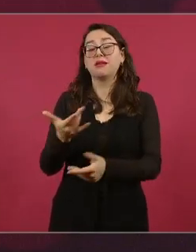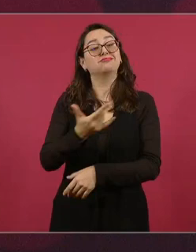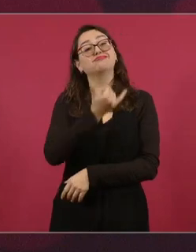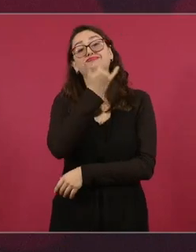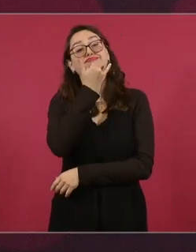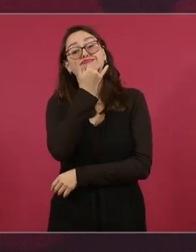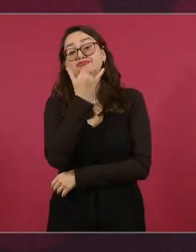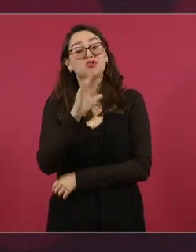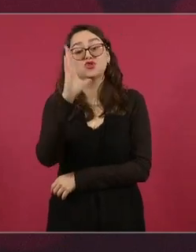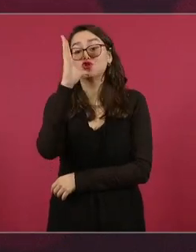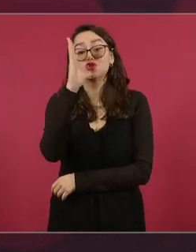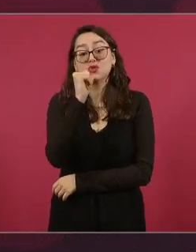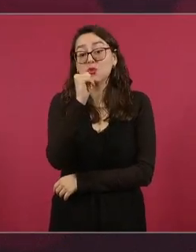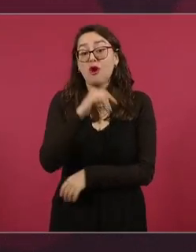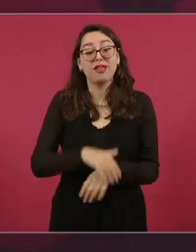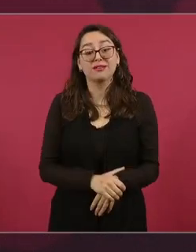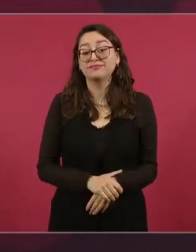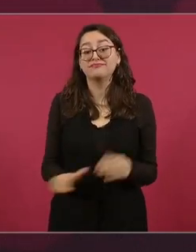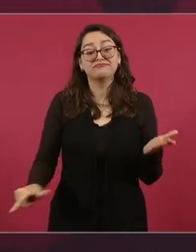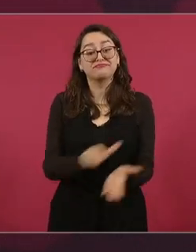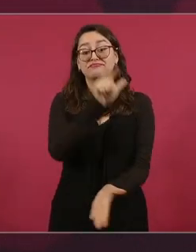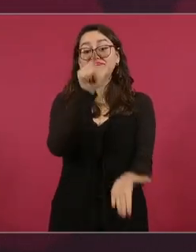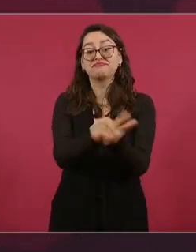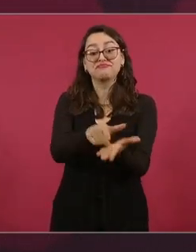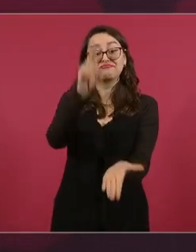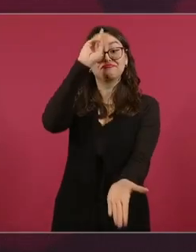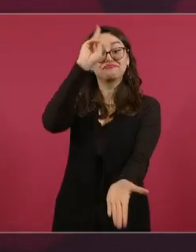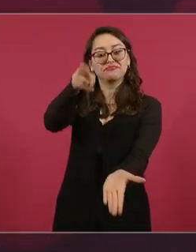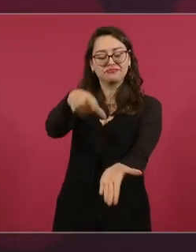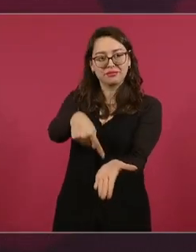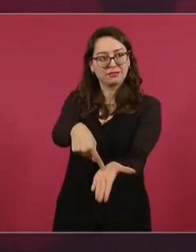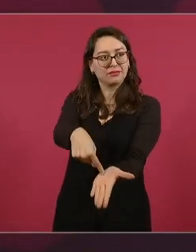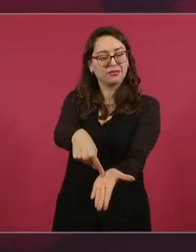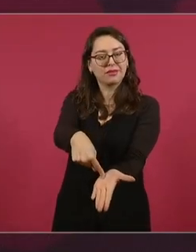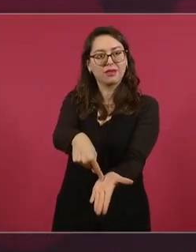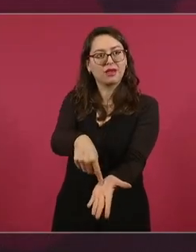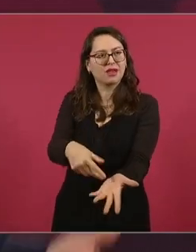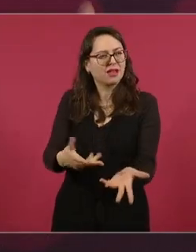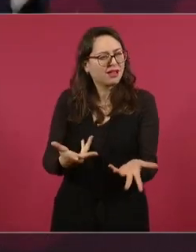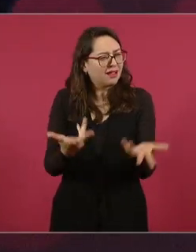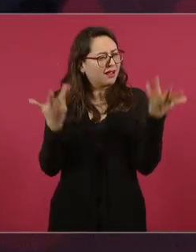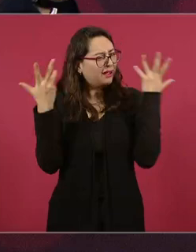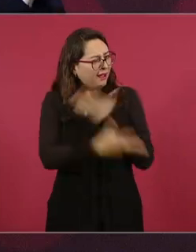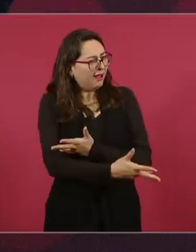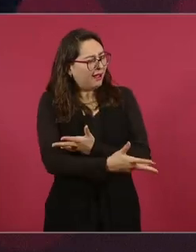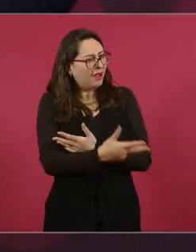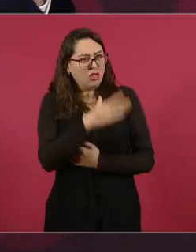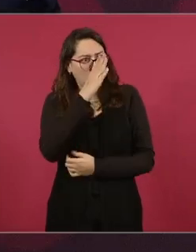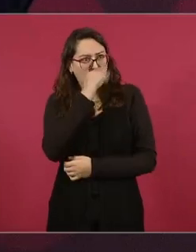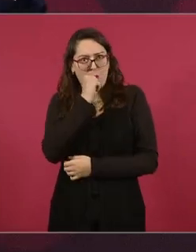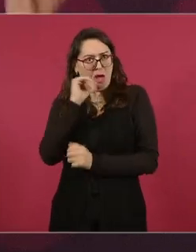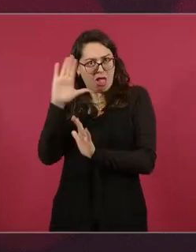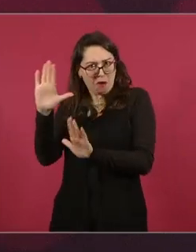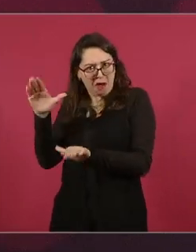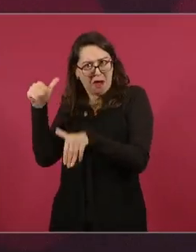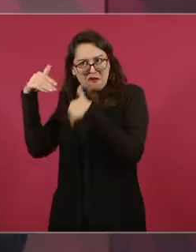en contra de que se pudiera comprar la medicina